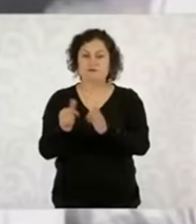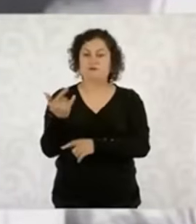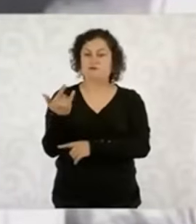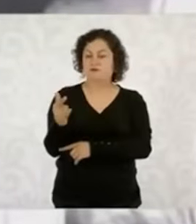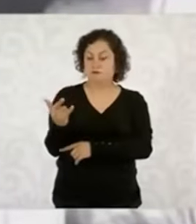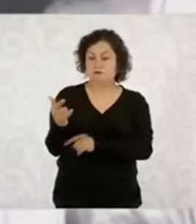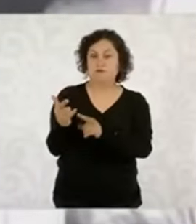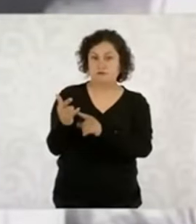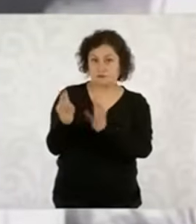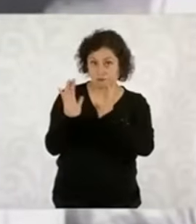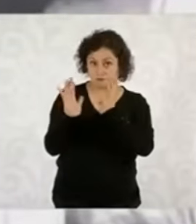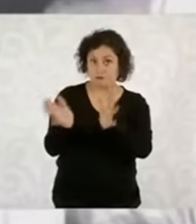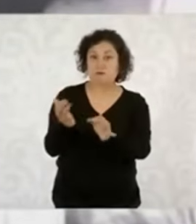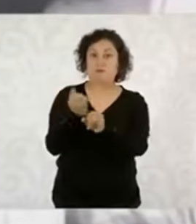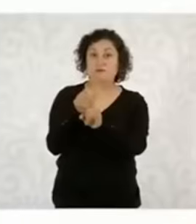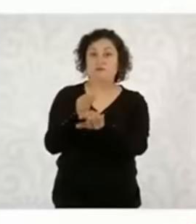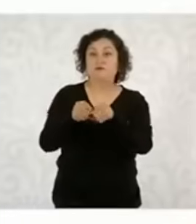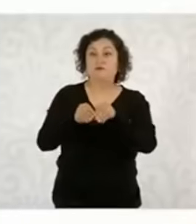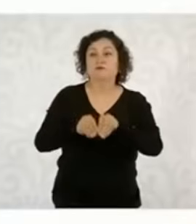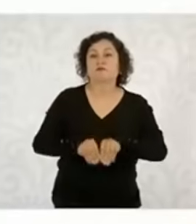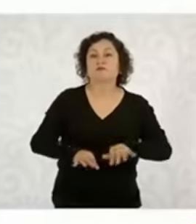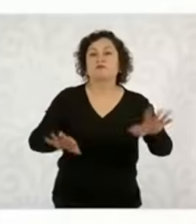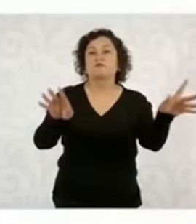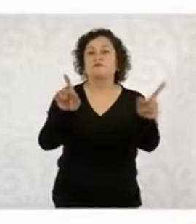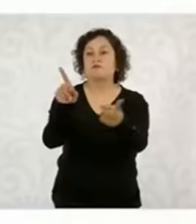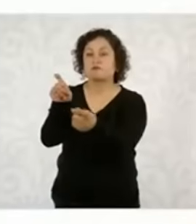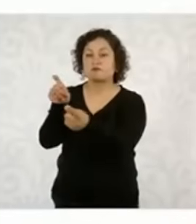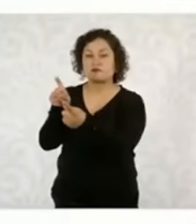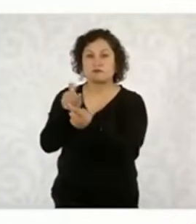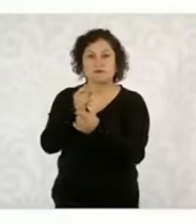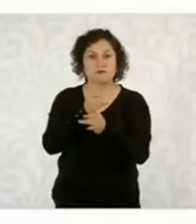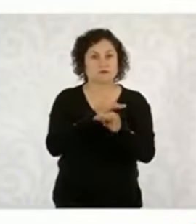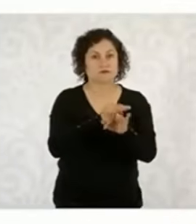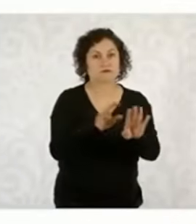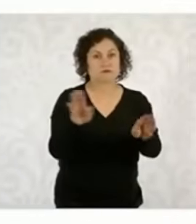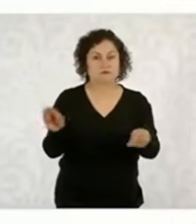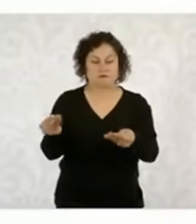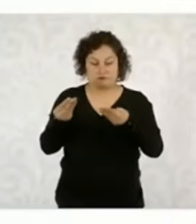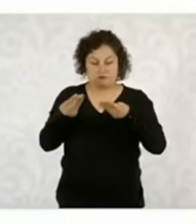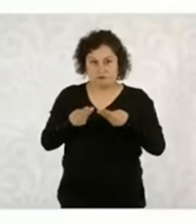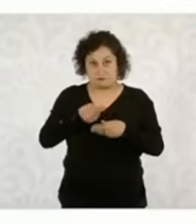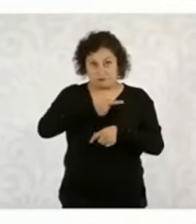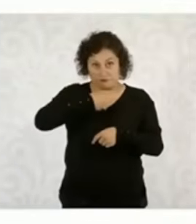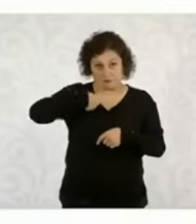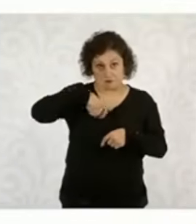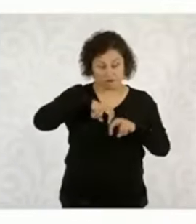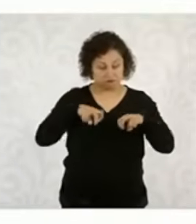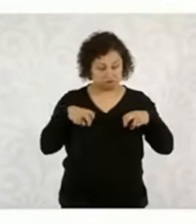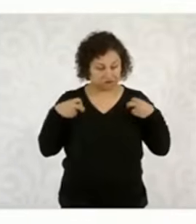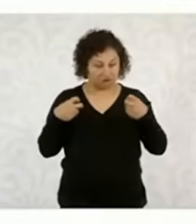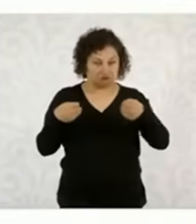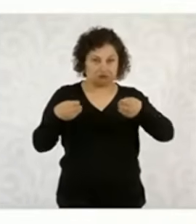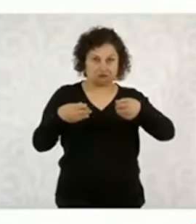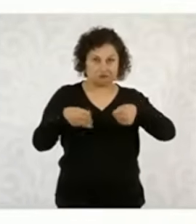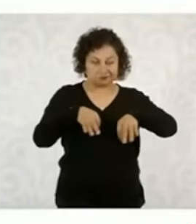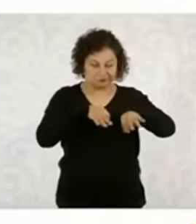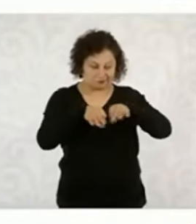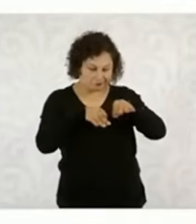se tiene toda la información y demás, trabajamos en gabinete para dictaminar los que van a